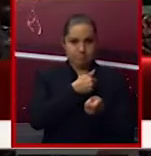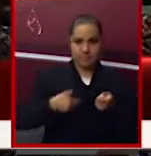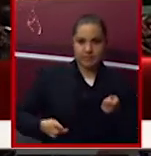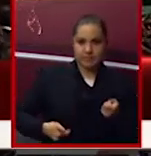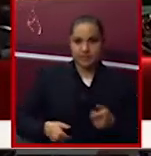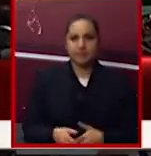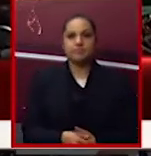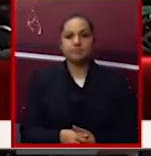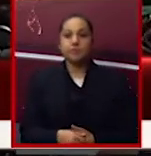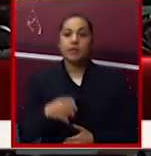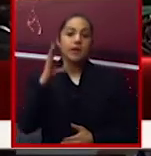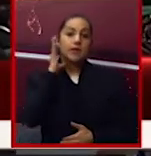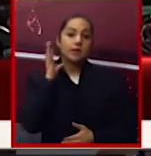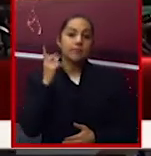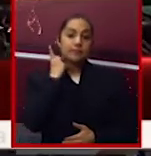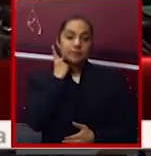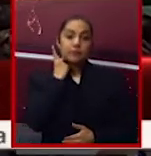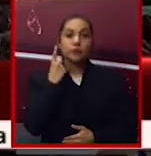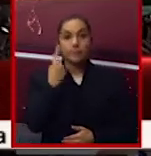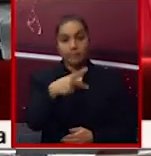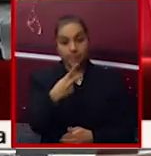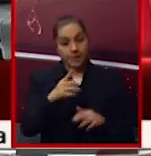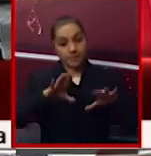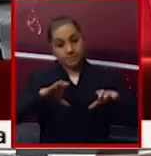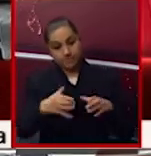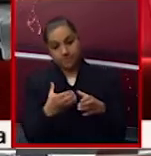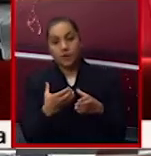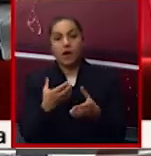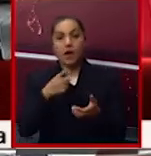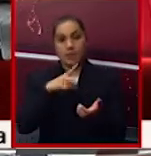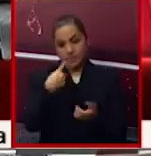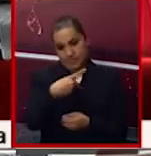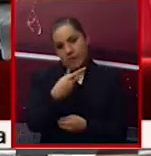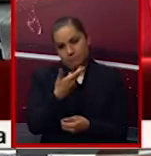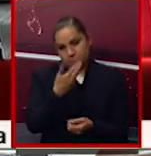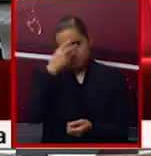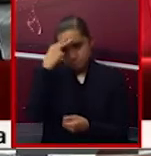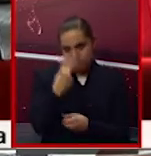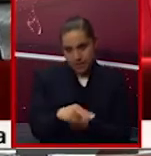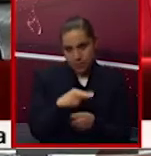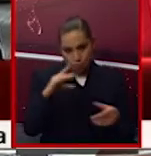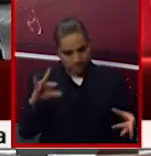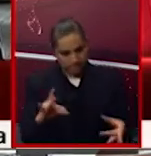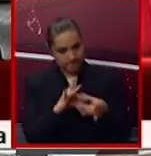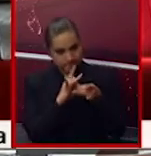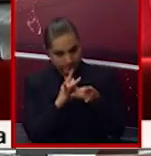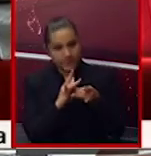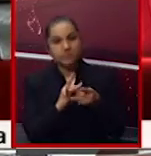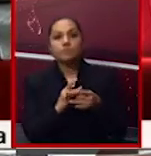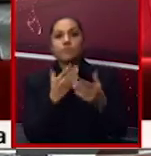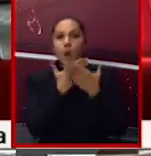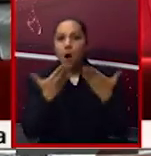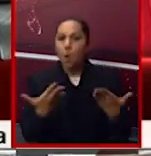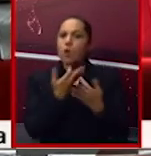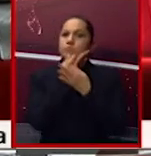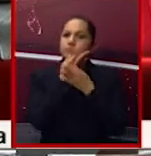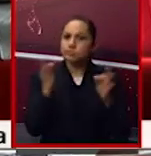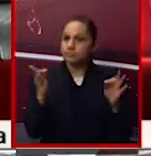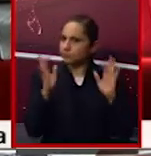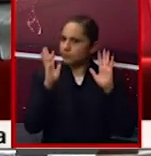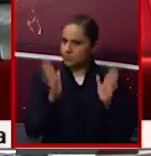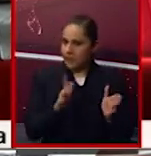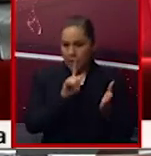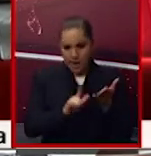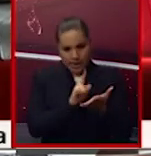La Cámara de Diputados del Congreso de los Estados Unidos Mexicanos se declara